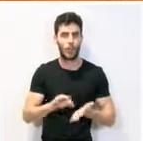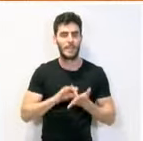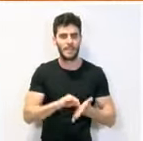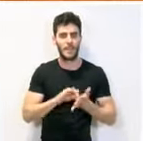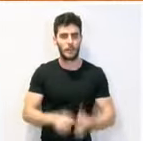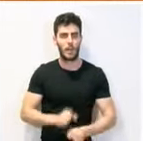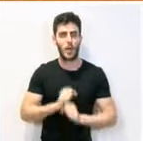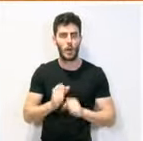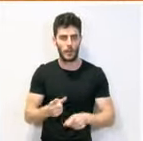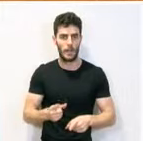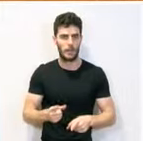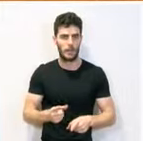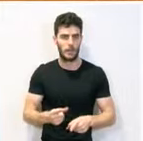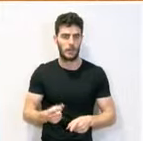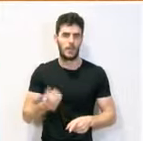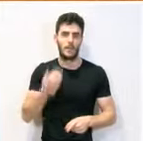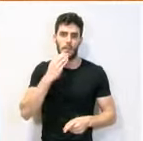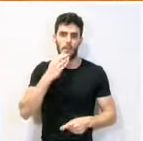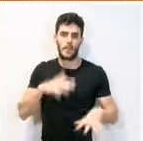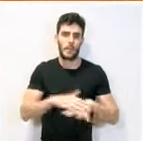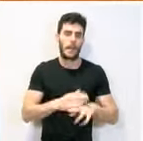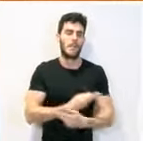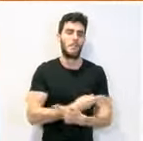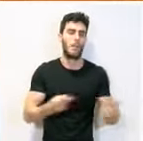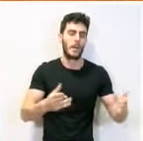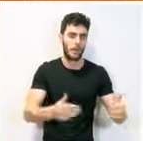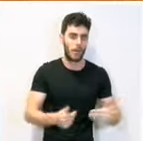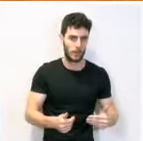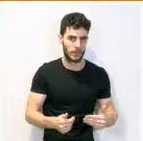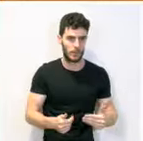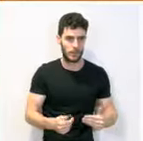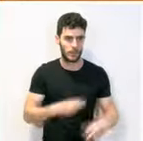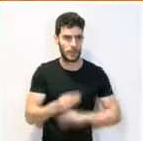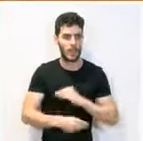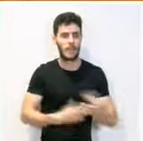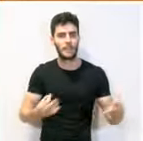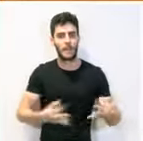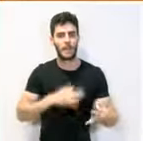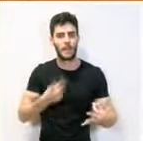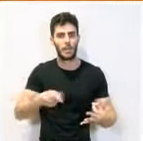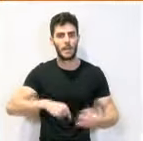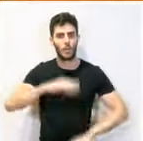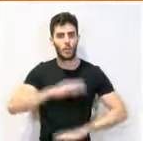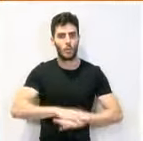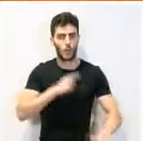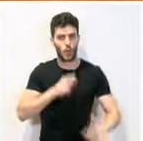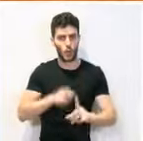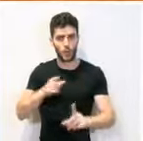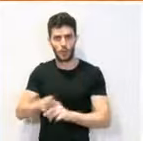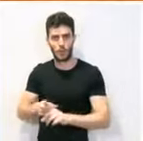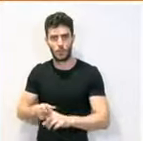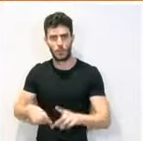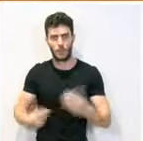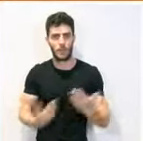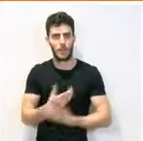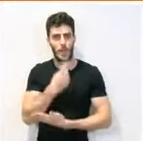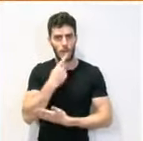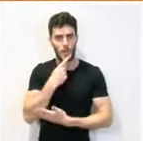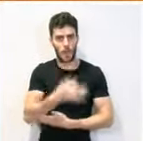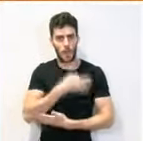servicio donde no llega la red pública. Y debe hacerse, además, cumpliendo los objetivos. Decía usted esta mañana, en su